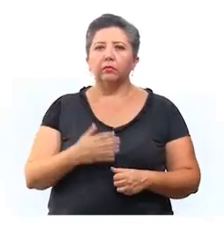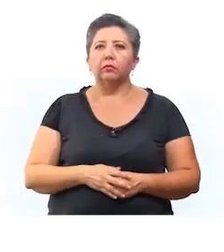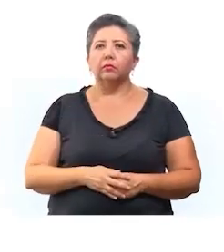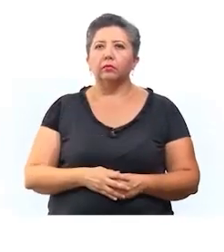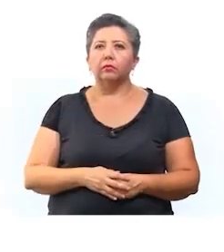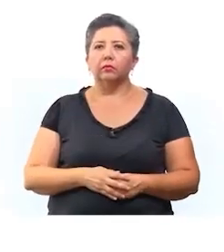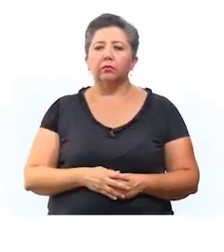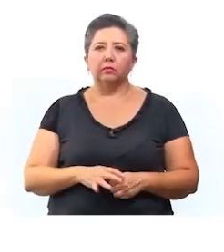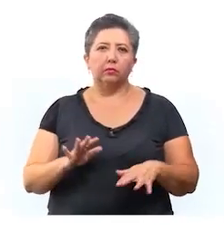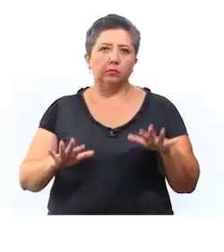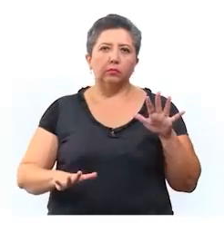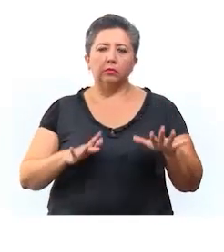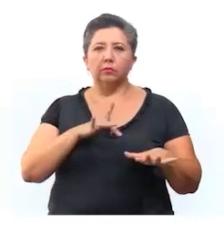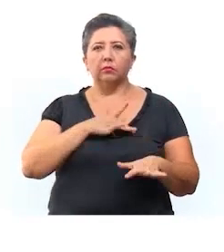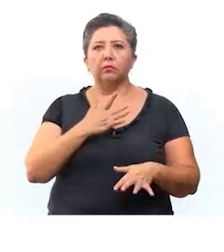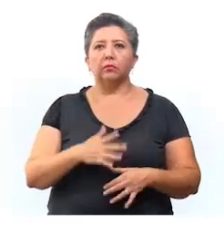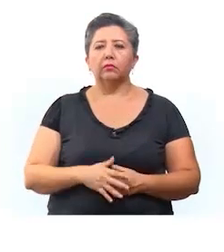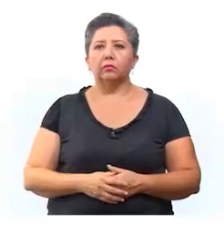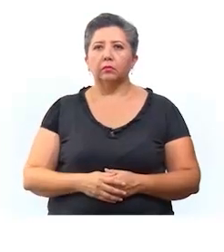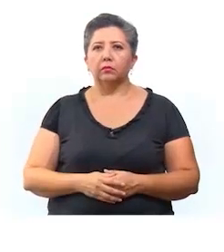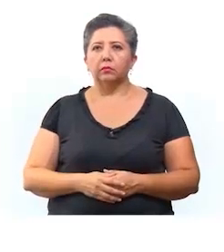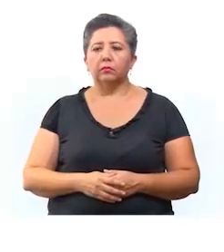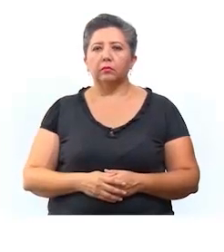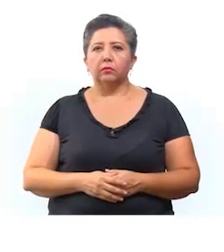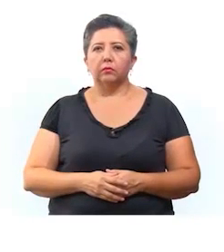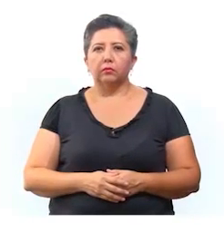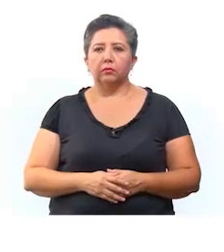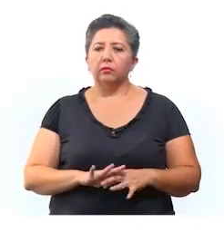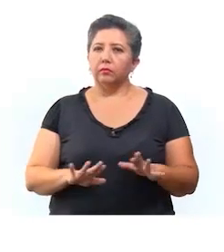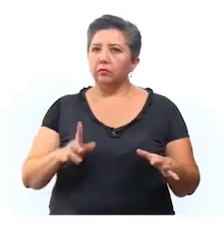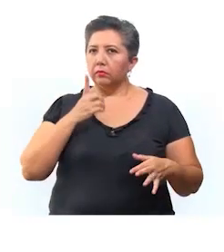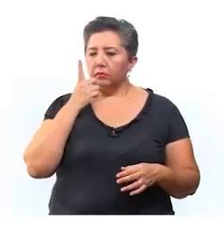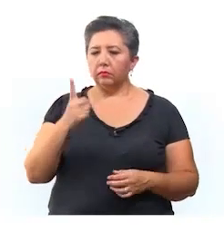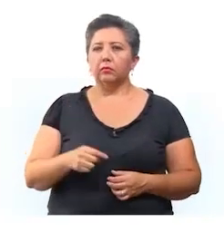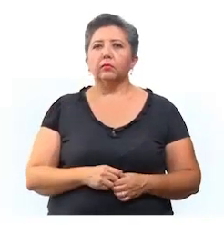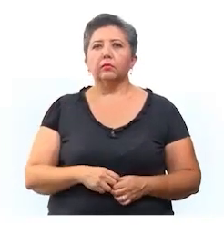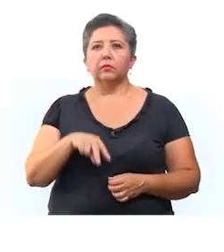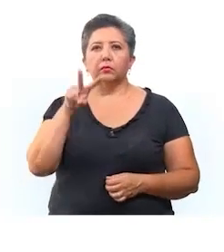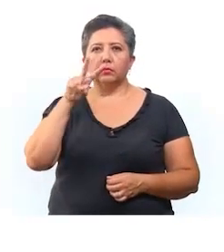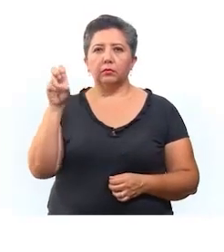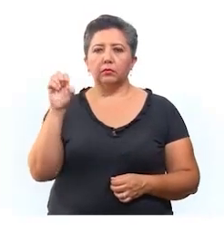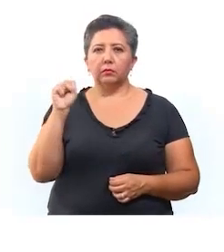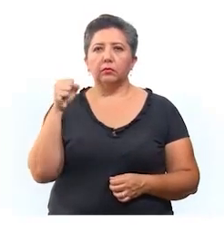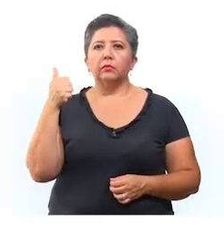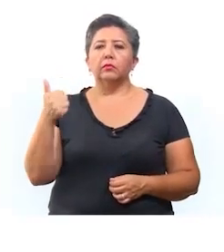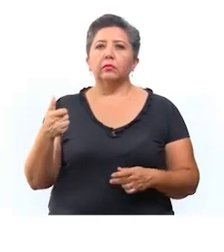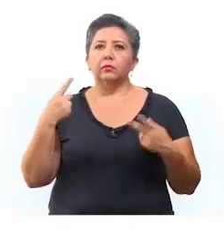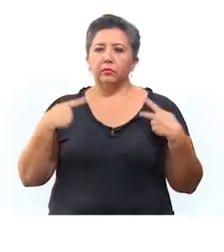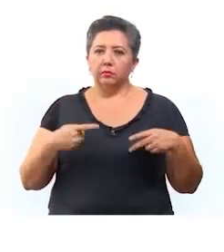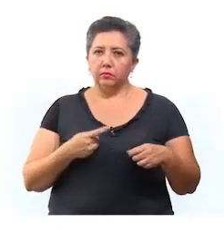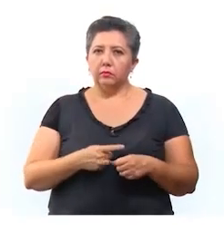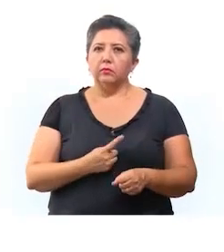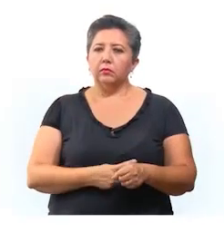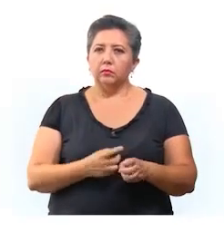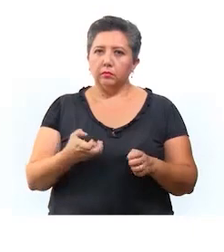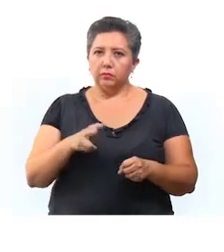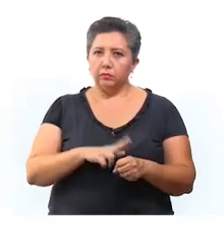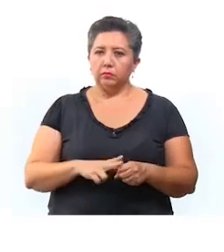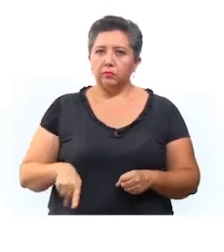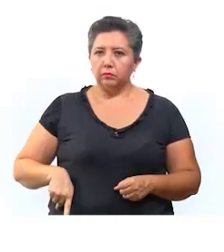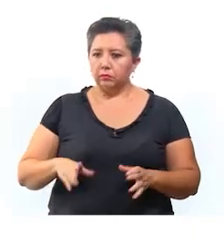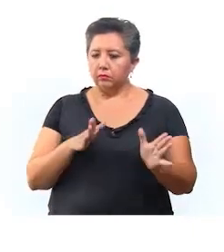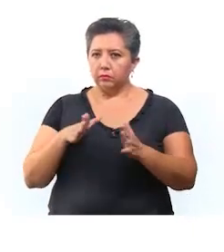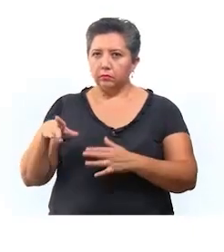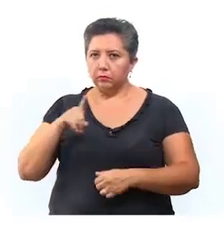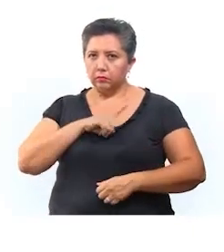de Yucatán. Presentan síntomas leves. Como ya se mencionó, 266 de los casos positivos están en